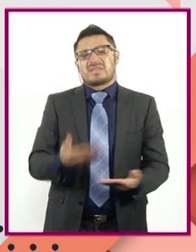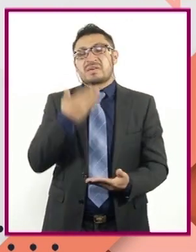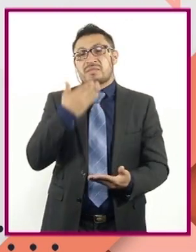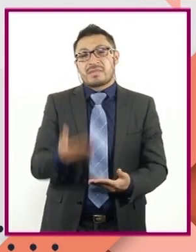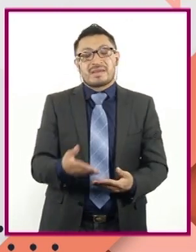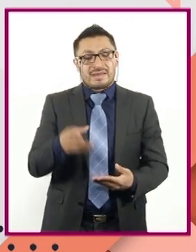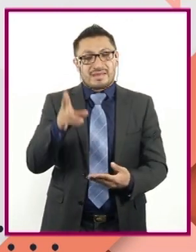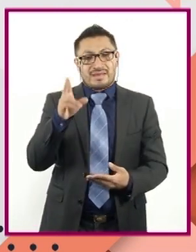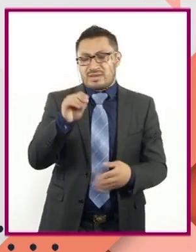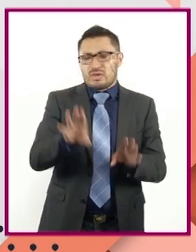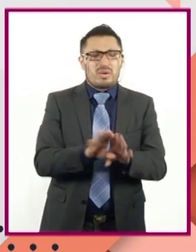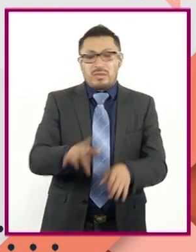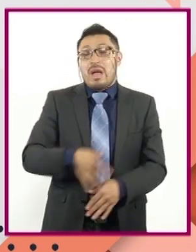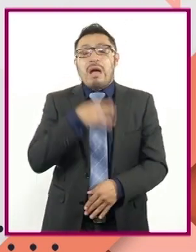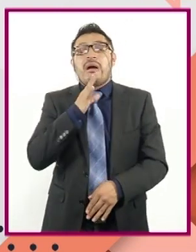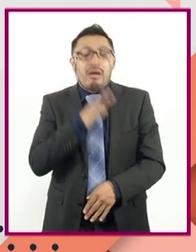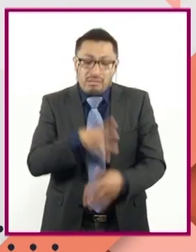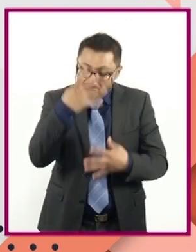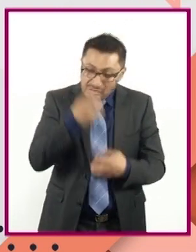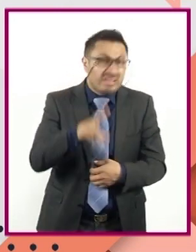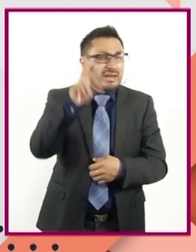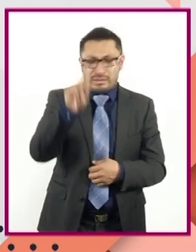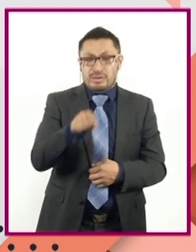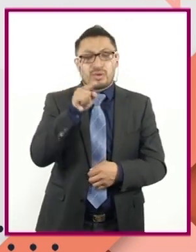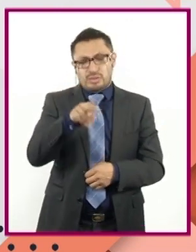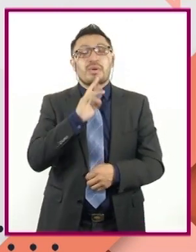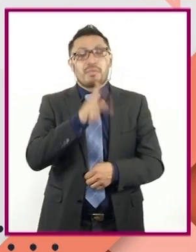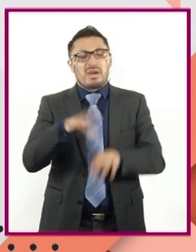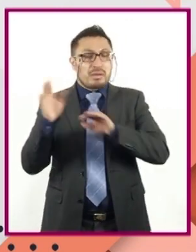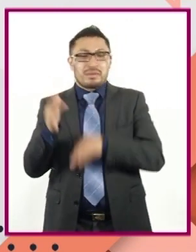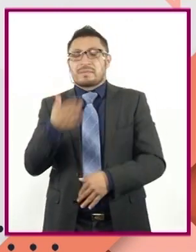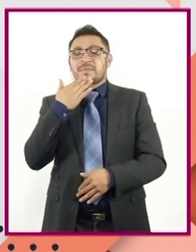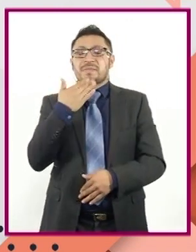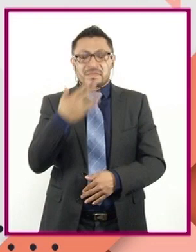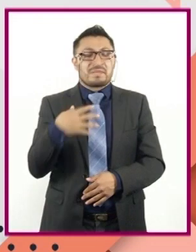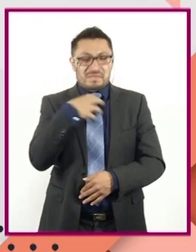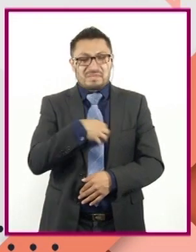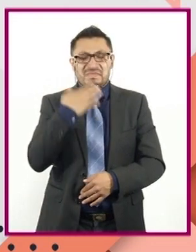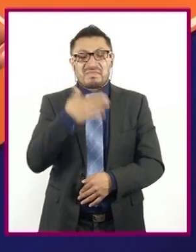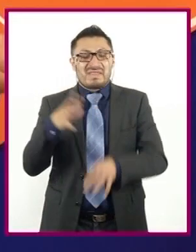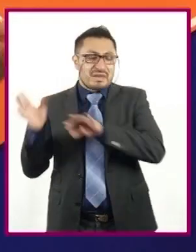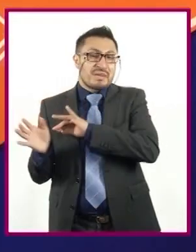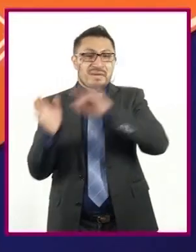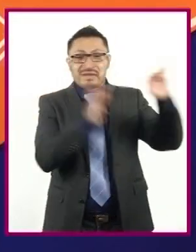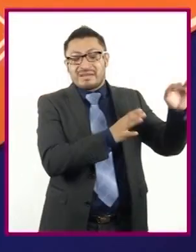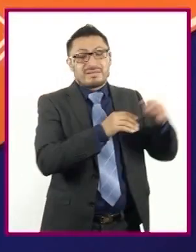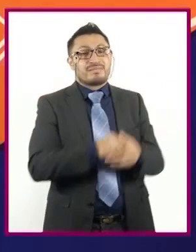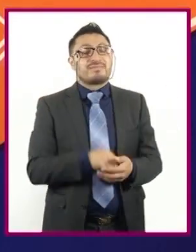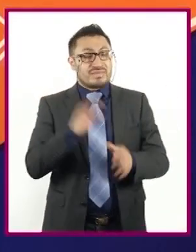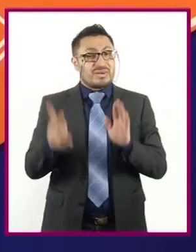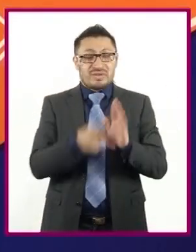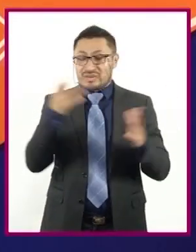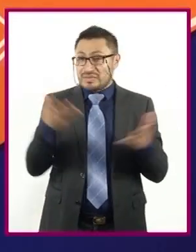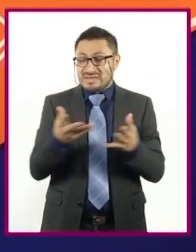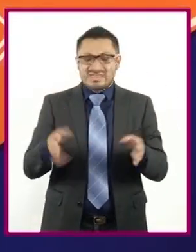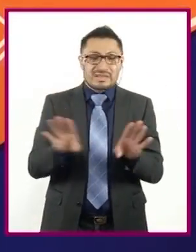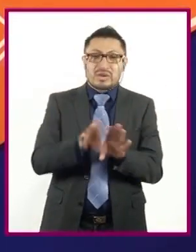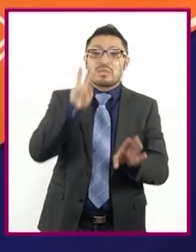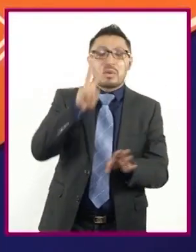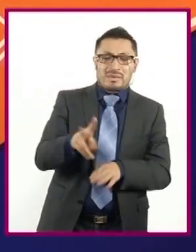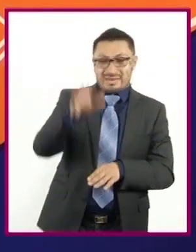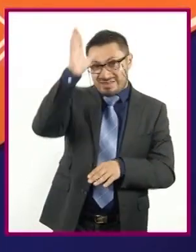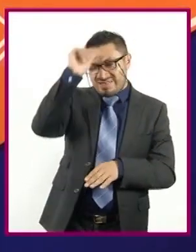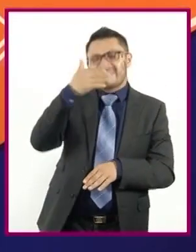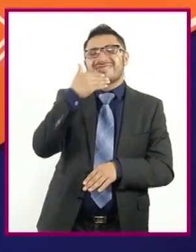sin llegarse a sentir mal por ello, la tendremos que desechar y volverla a realizar. ¿Qué les pareció? ¿Están de